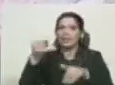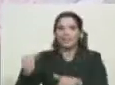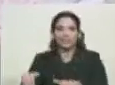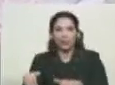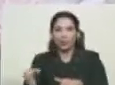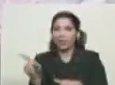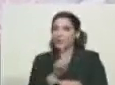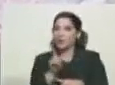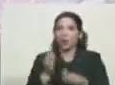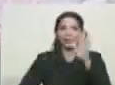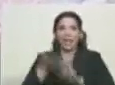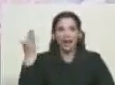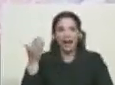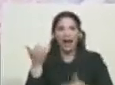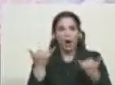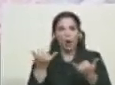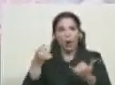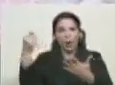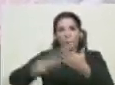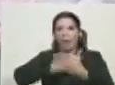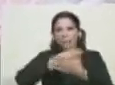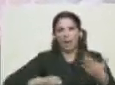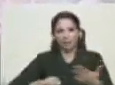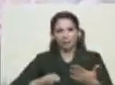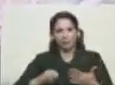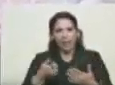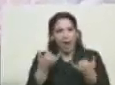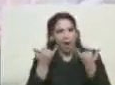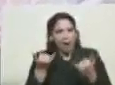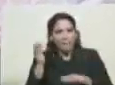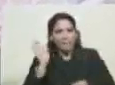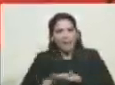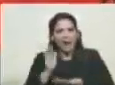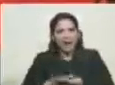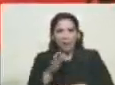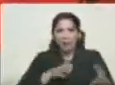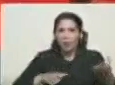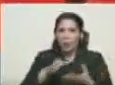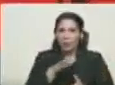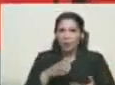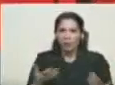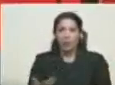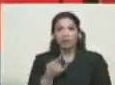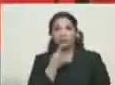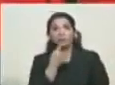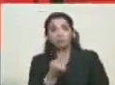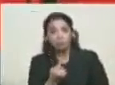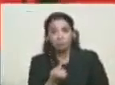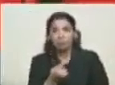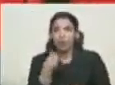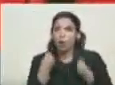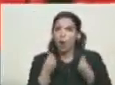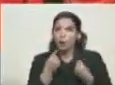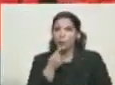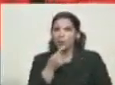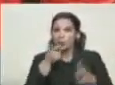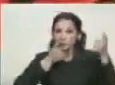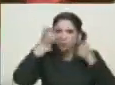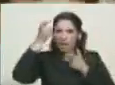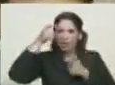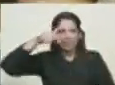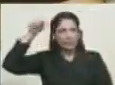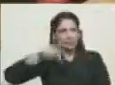eliminarlo. Y por eso se producen estas cosas. Ahora yo les voy a decir como con el comandante. Aquí